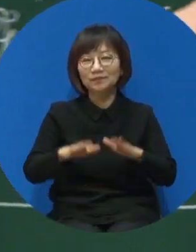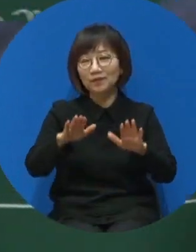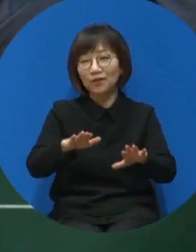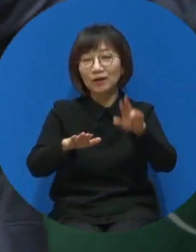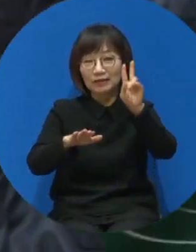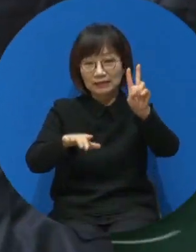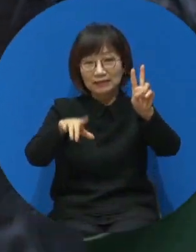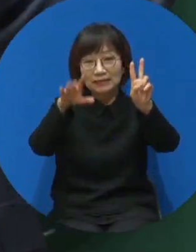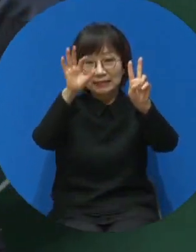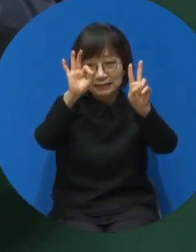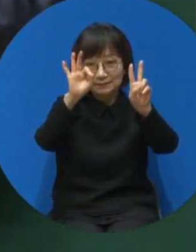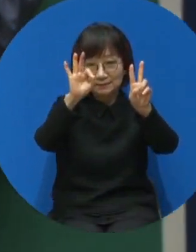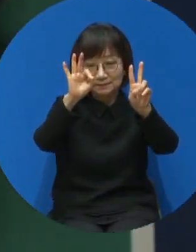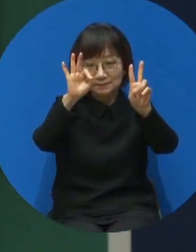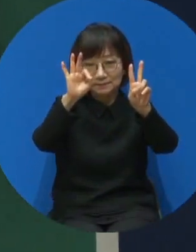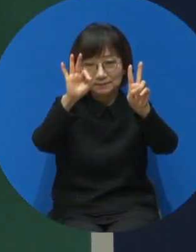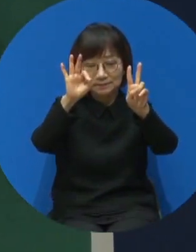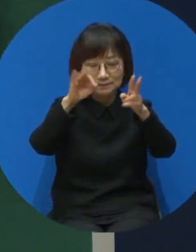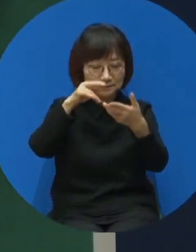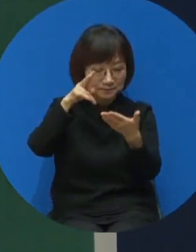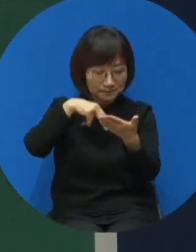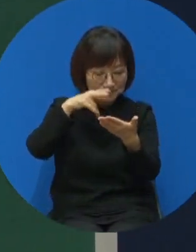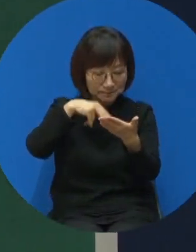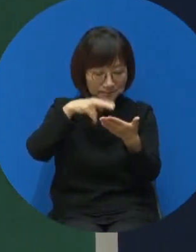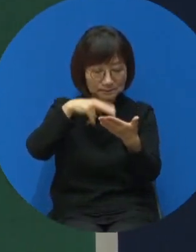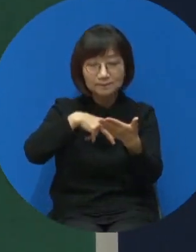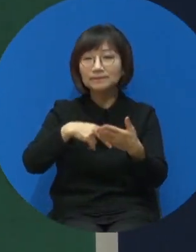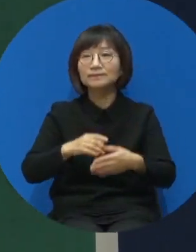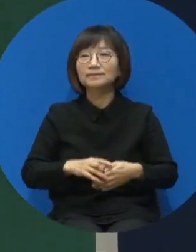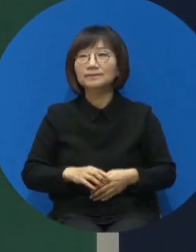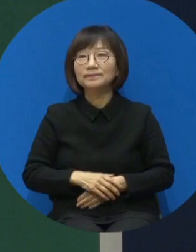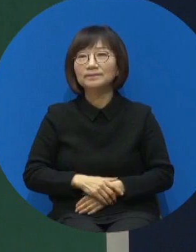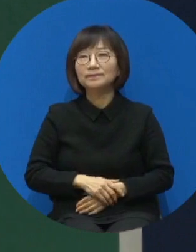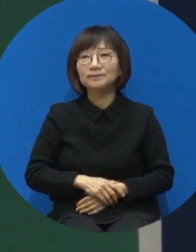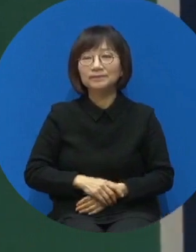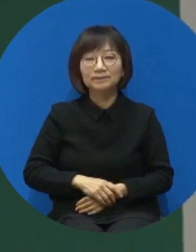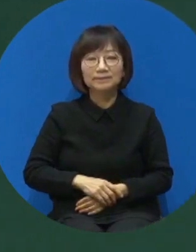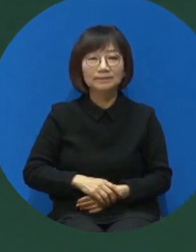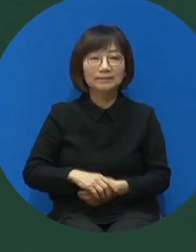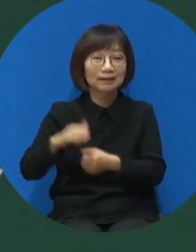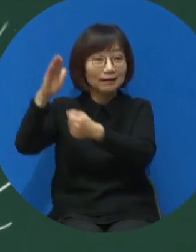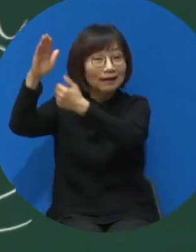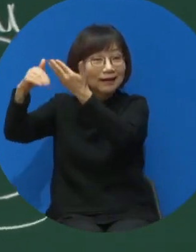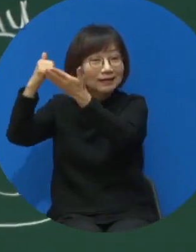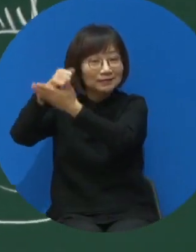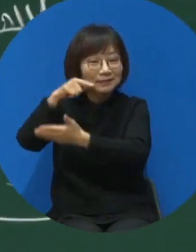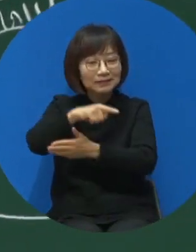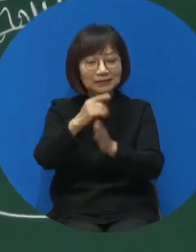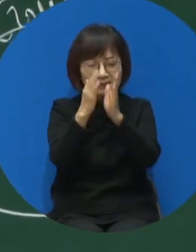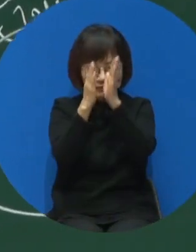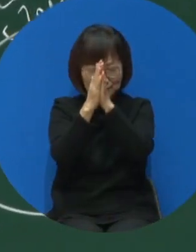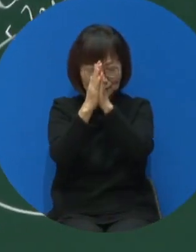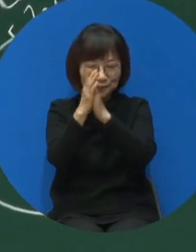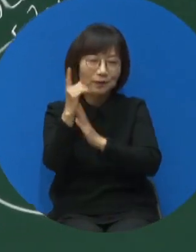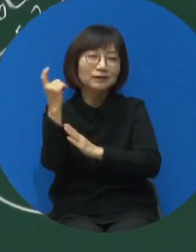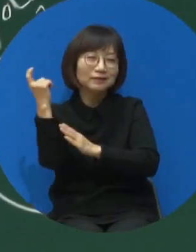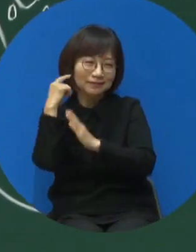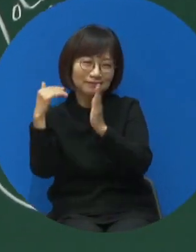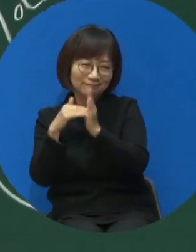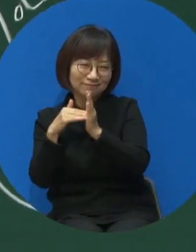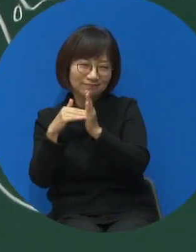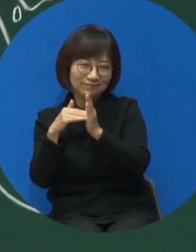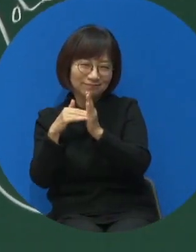por eso viendo el versículo 10 en el día de hoy aparece esto y todo el tren sigo you hero on